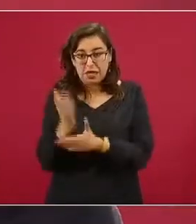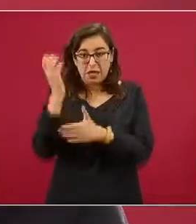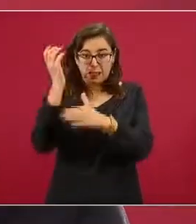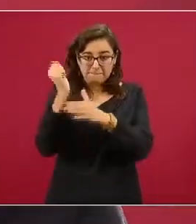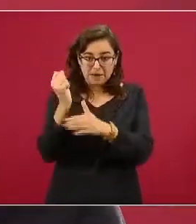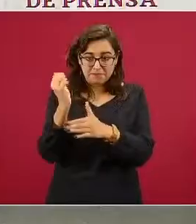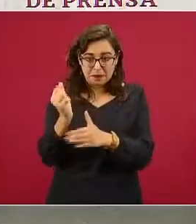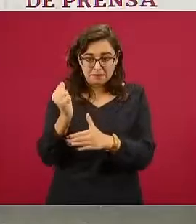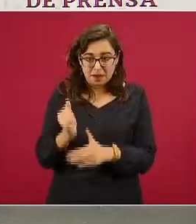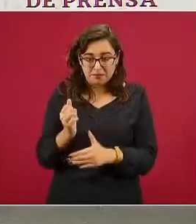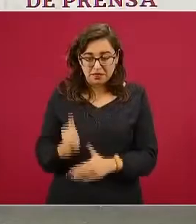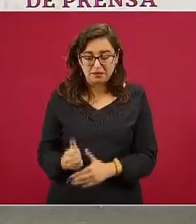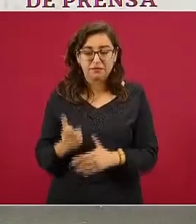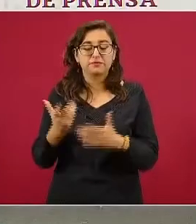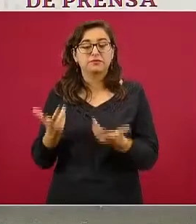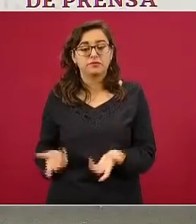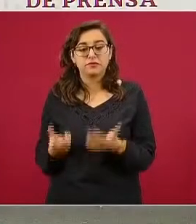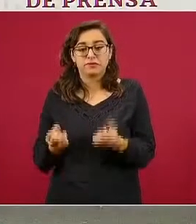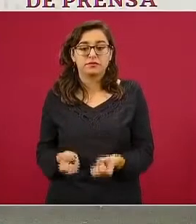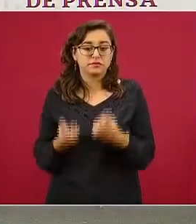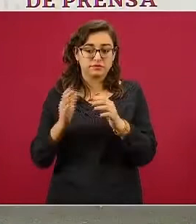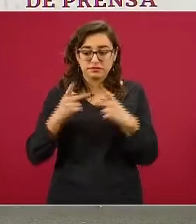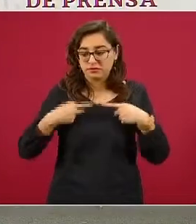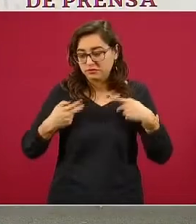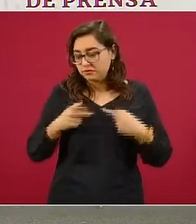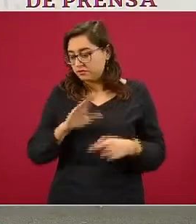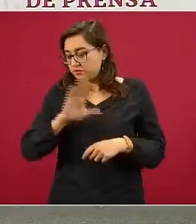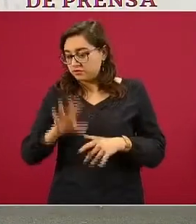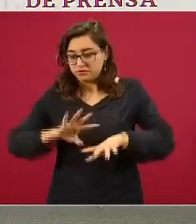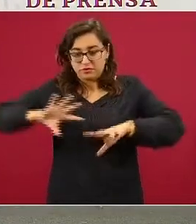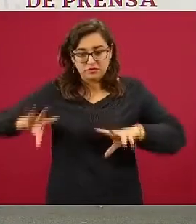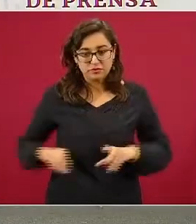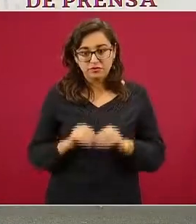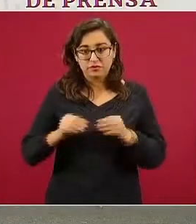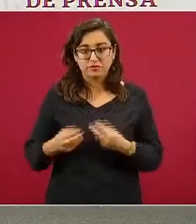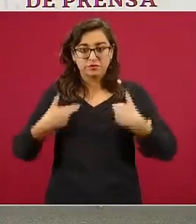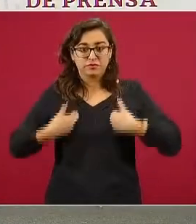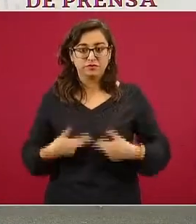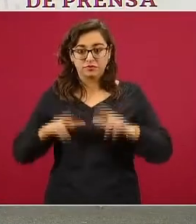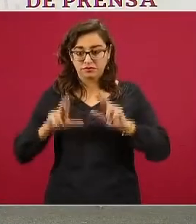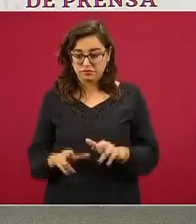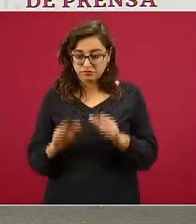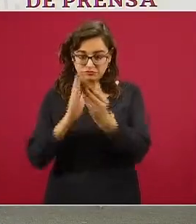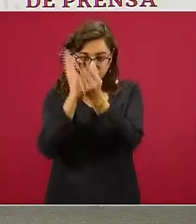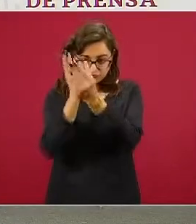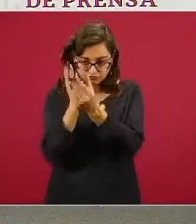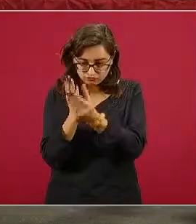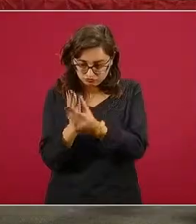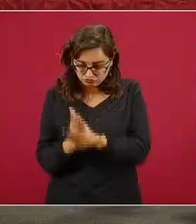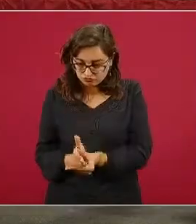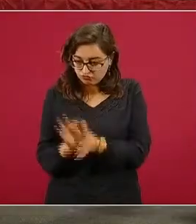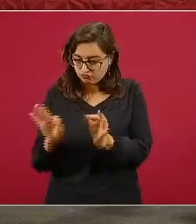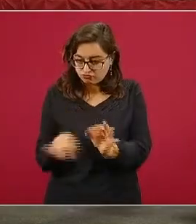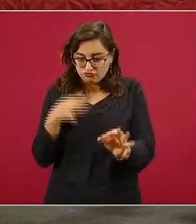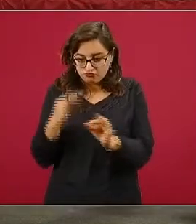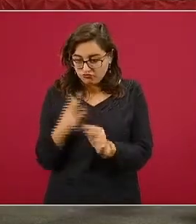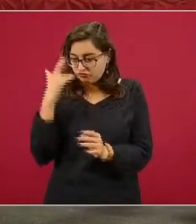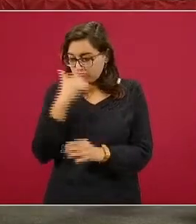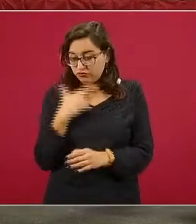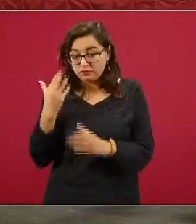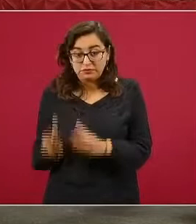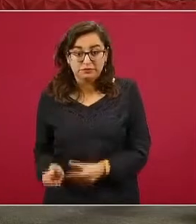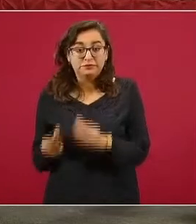con cuentas de casos y eventos y defunciones, se iba a la jurisdicción sanitaria, se integraba, la jurisdicción sanitaria la mandaba a la